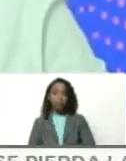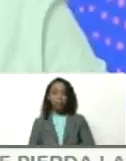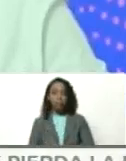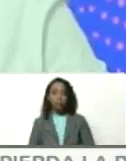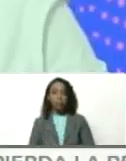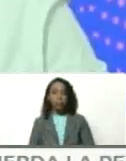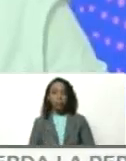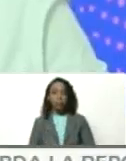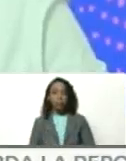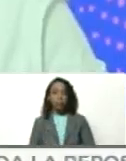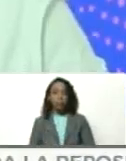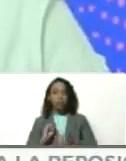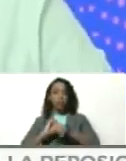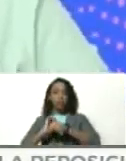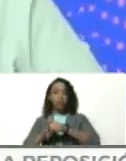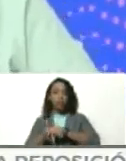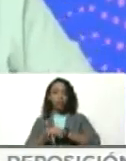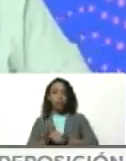del coronavirus,